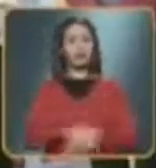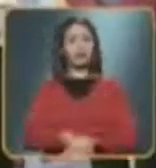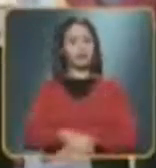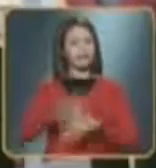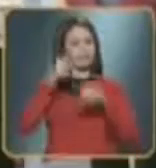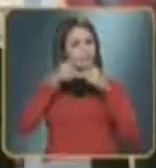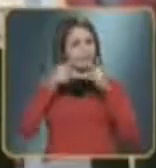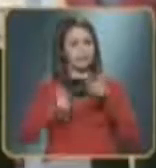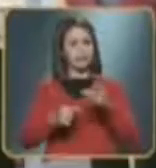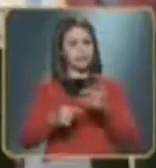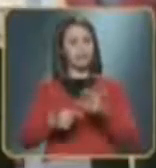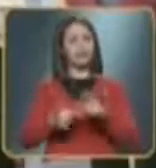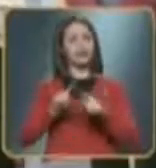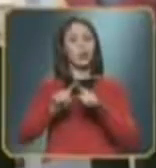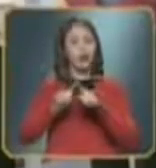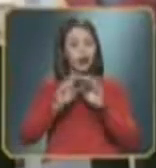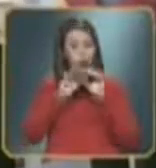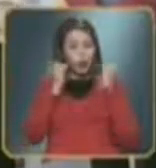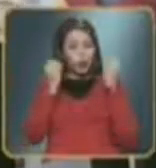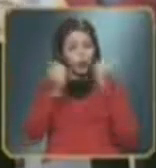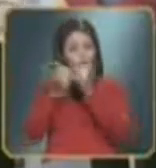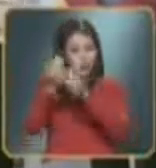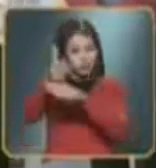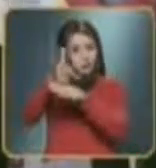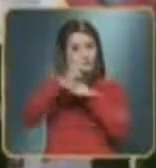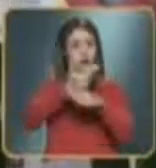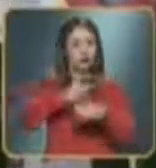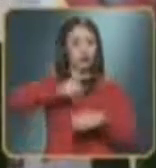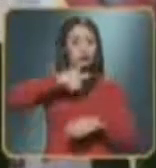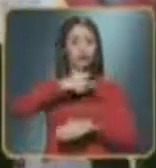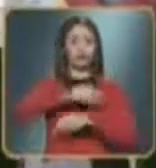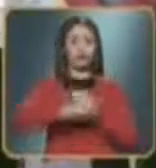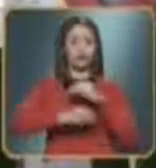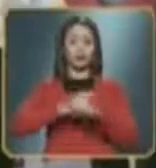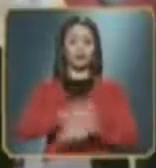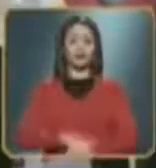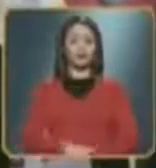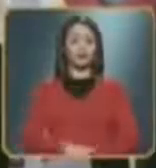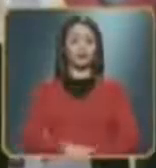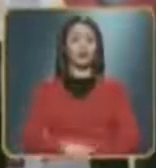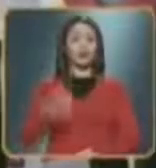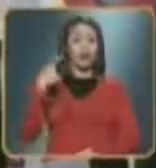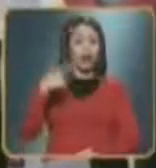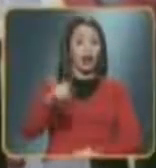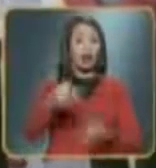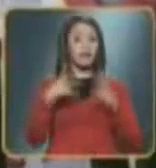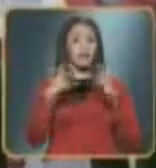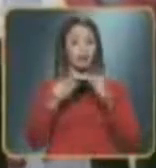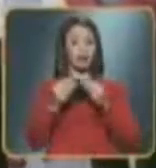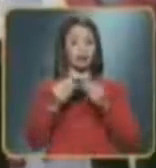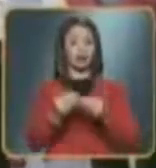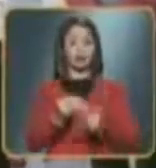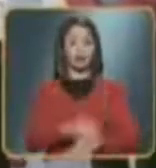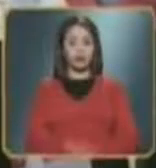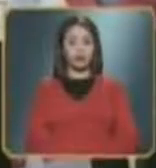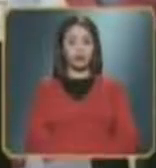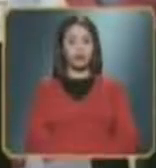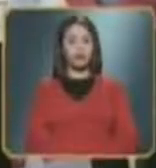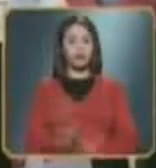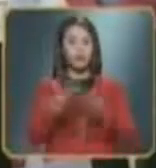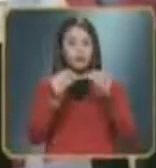etcétera el crimen porque nosotros nos han invadido y nos han